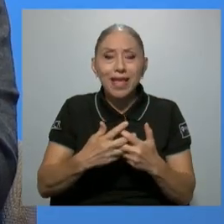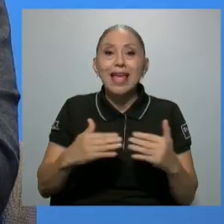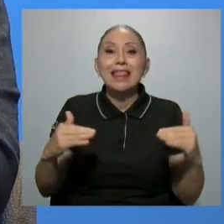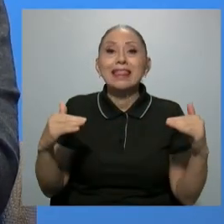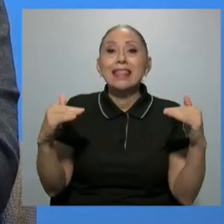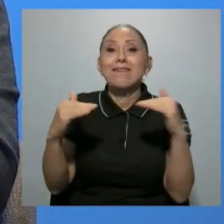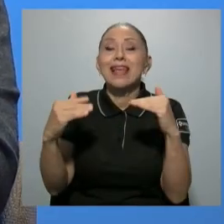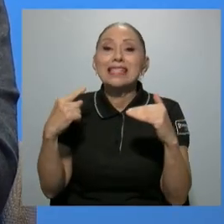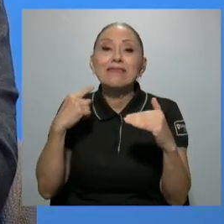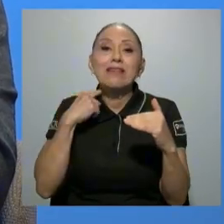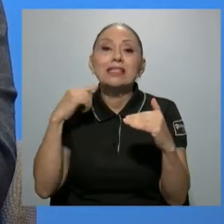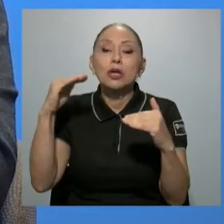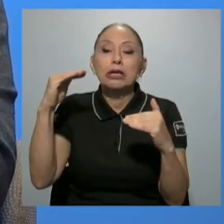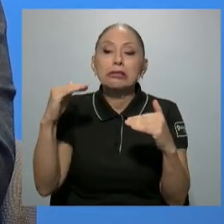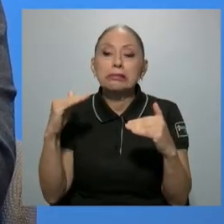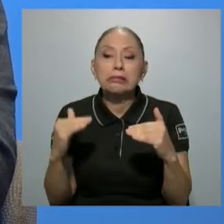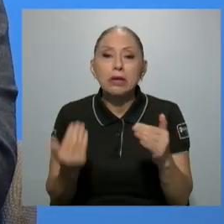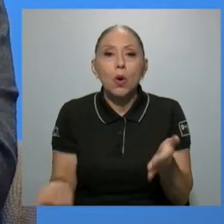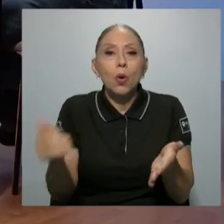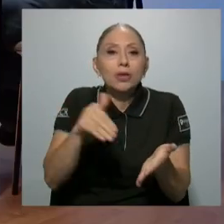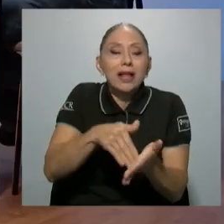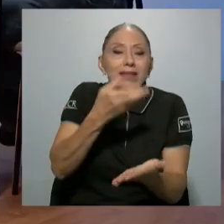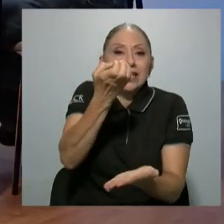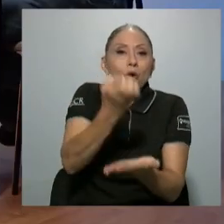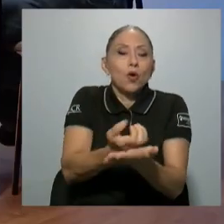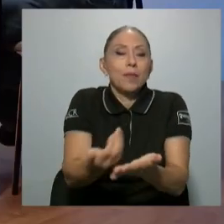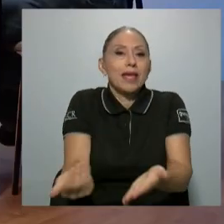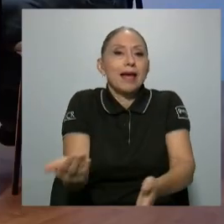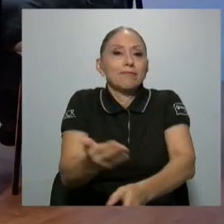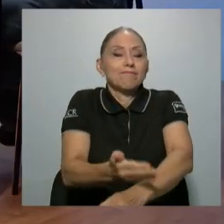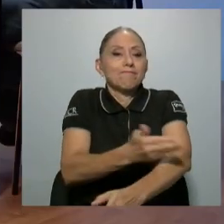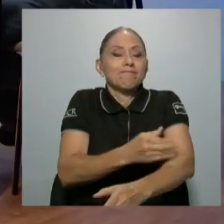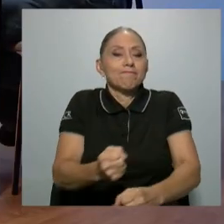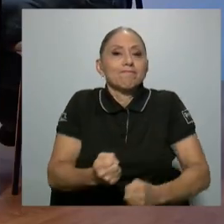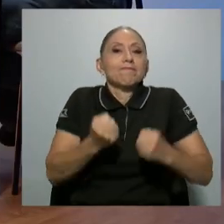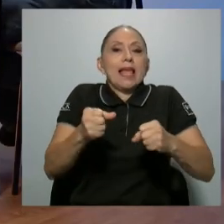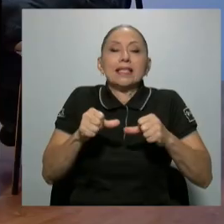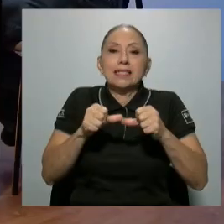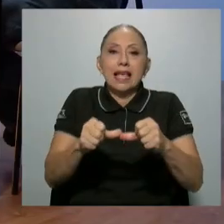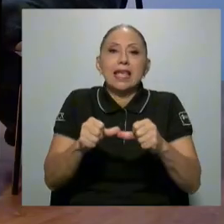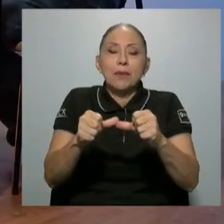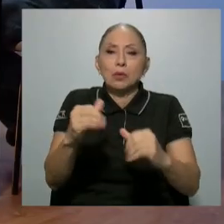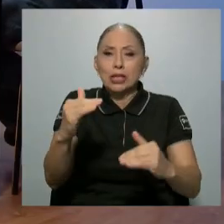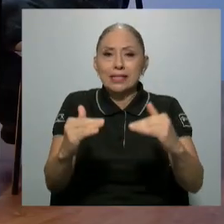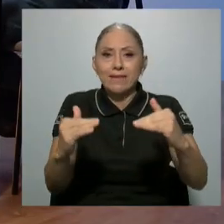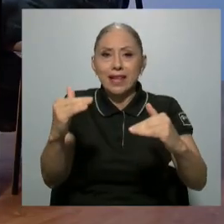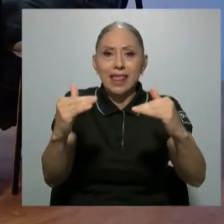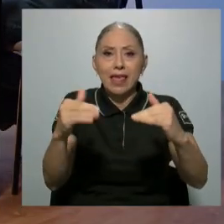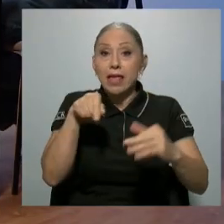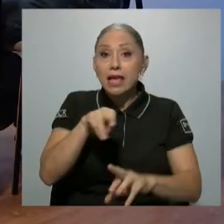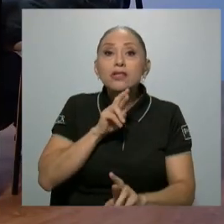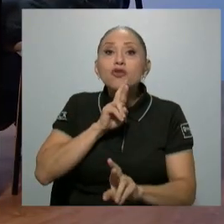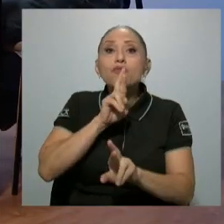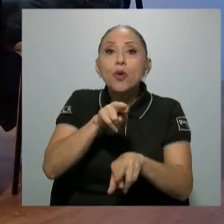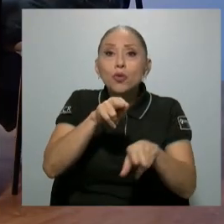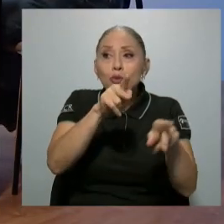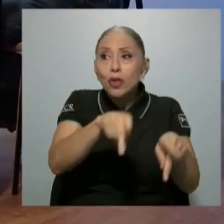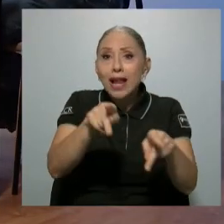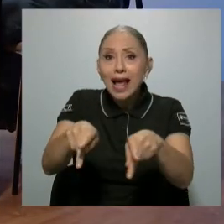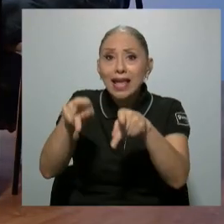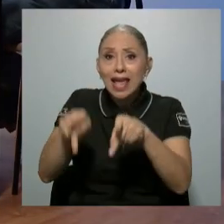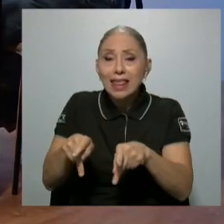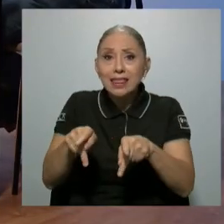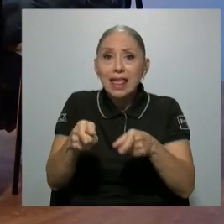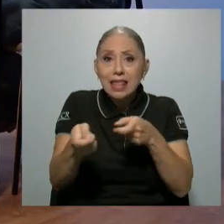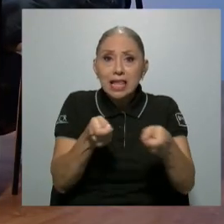se recuperó la economía y seguimos básicamente manteniendo estabilidad. Eso no fue producto solo de la gente que está dirigiendo